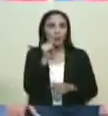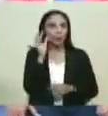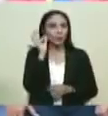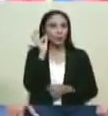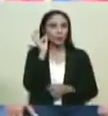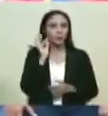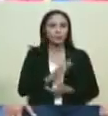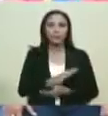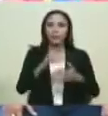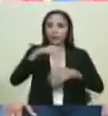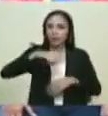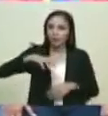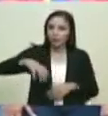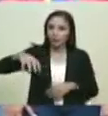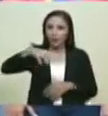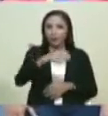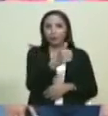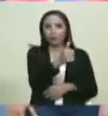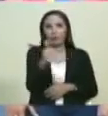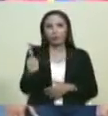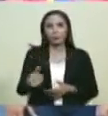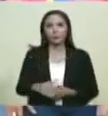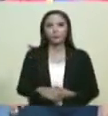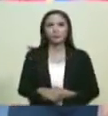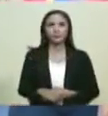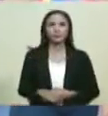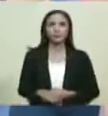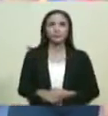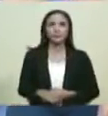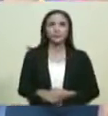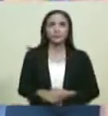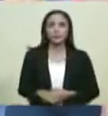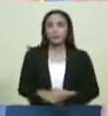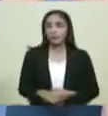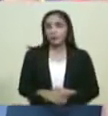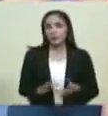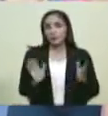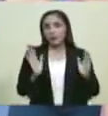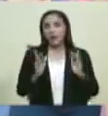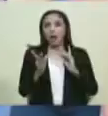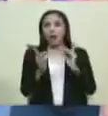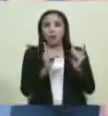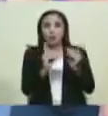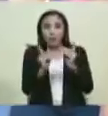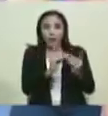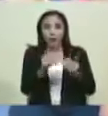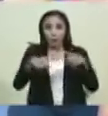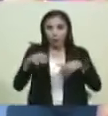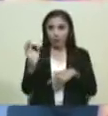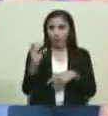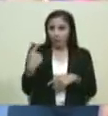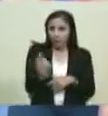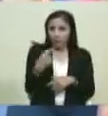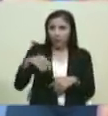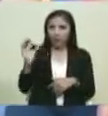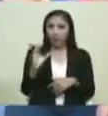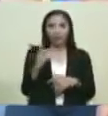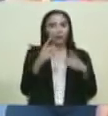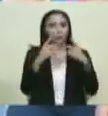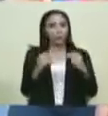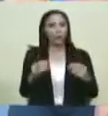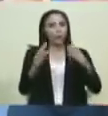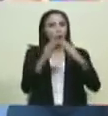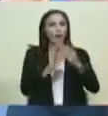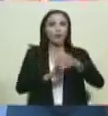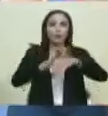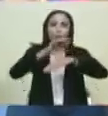de los estados de las regiones no vamos a hacer un diálogo aquí en caracas no vamos a hacer el diálogo en